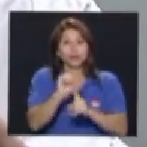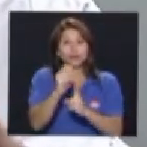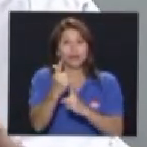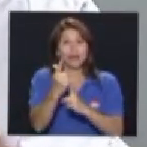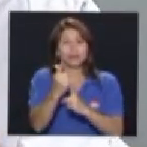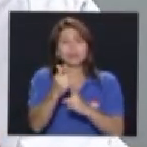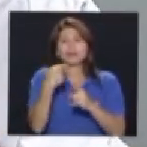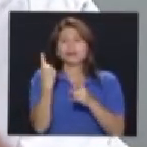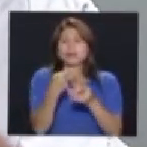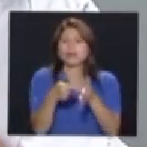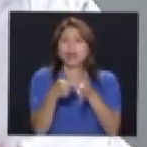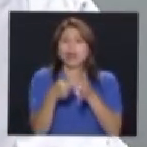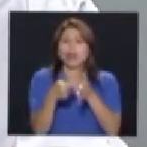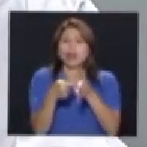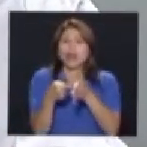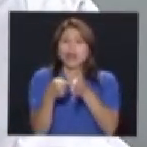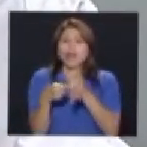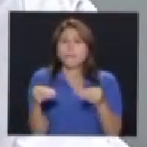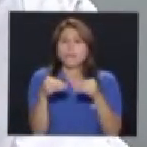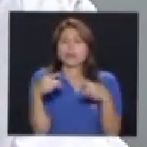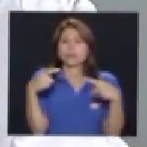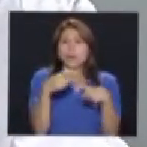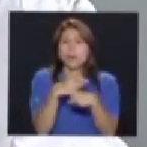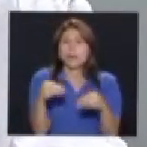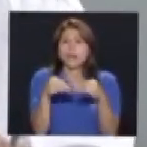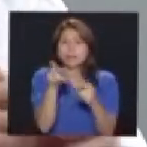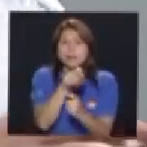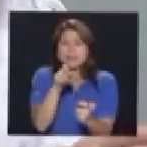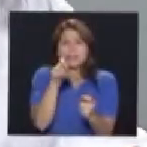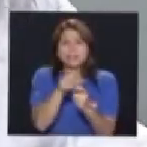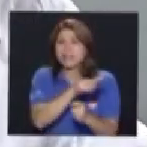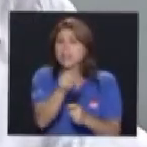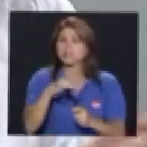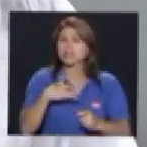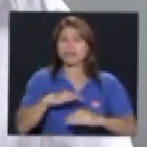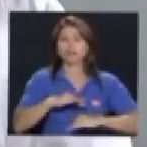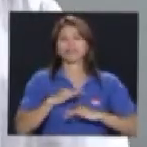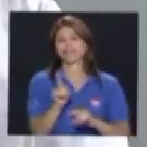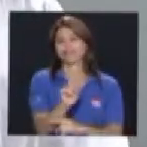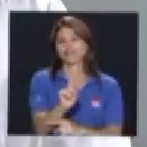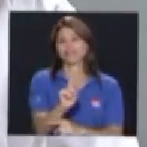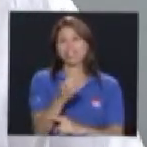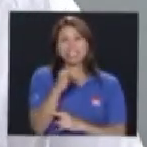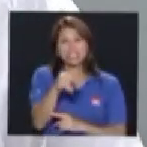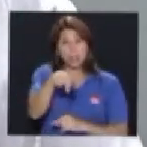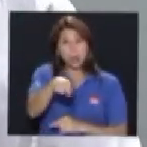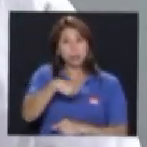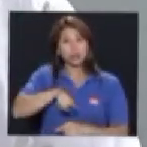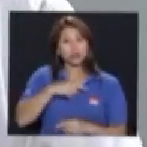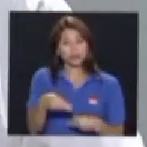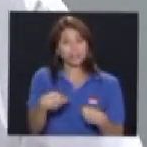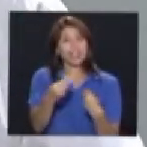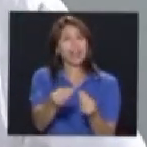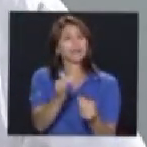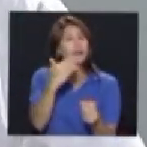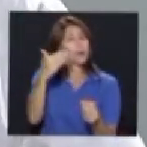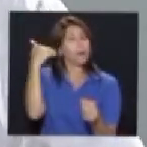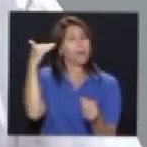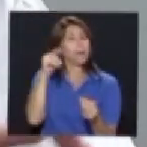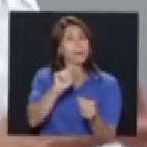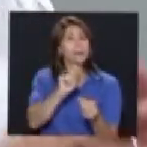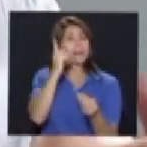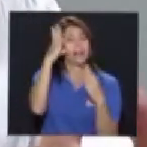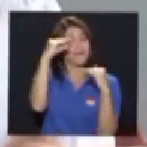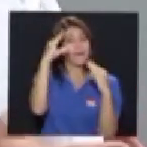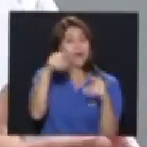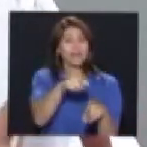cosas cada vez más complejas, más específicas y no se contenta. Si hoy saliéramos con el primer informe, digo que nos linchan en media calle, ¿verdad?